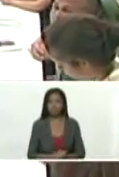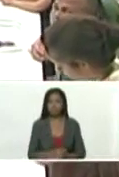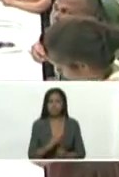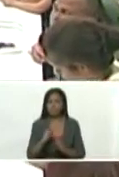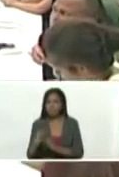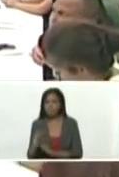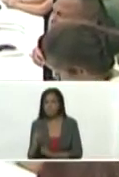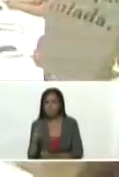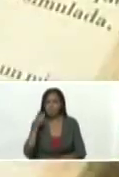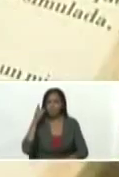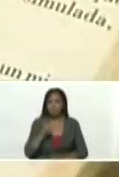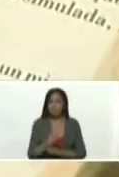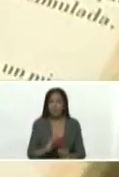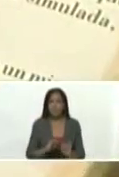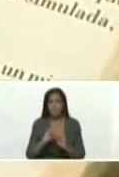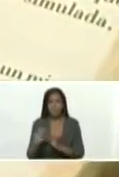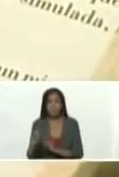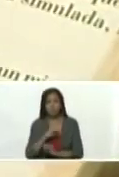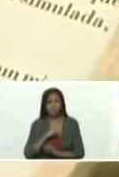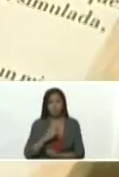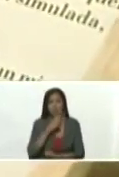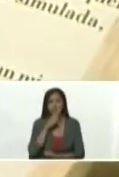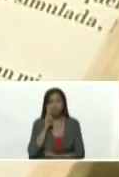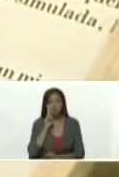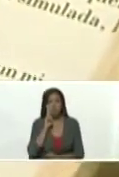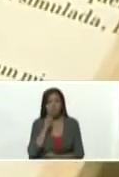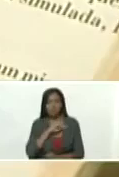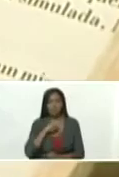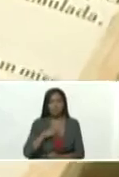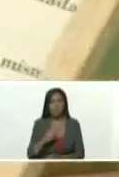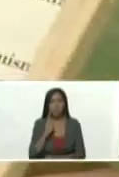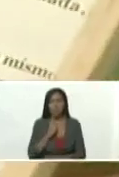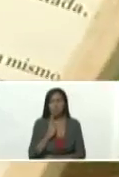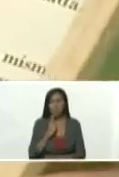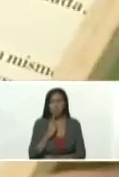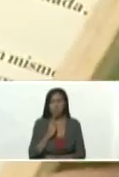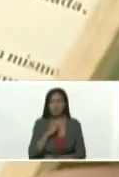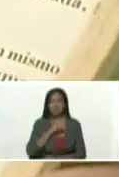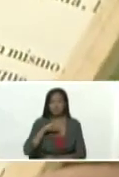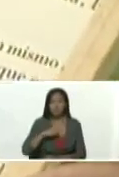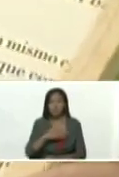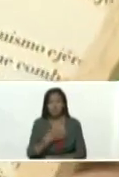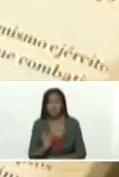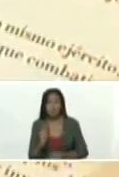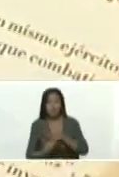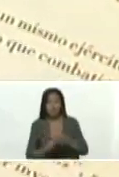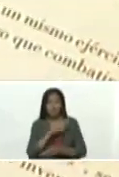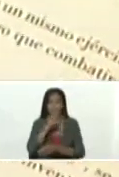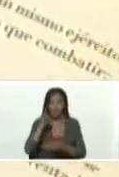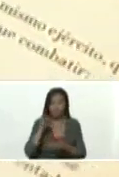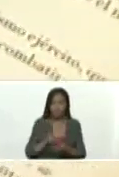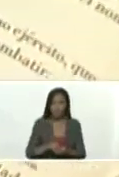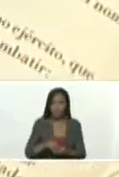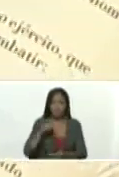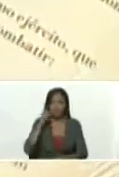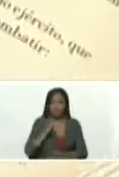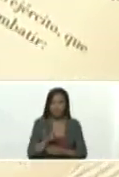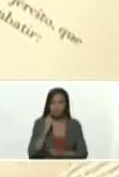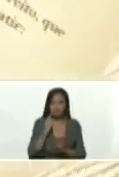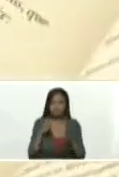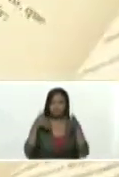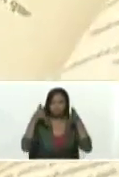obligaciones son las mismas que llamamos hábitos. Si queremos hacer república, debemos